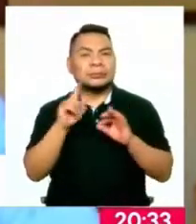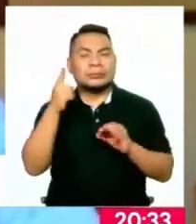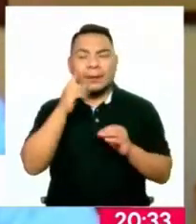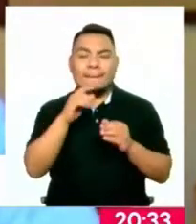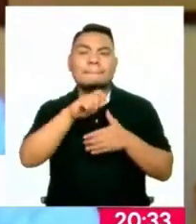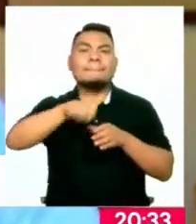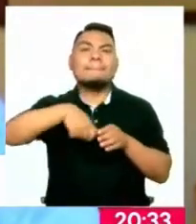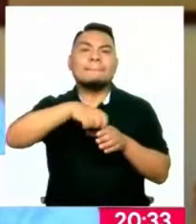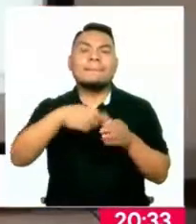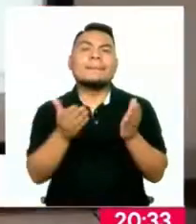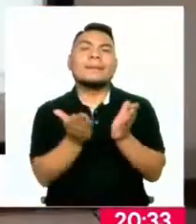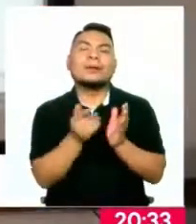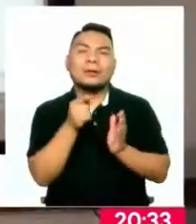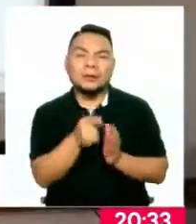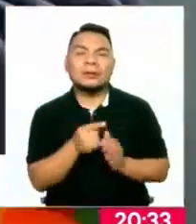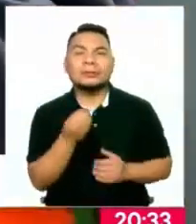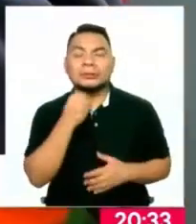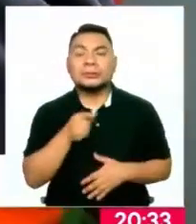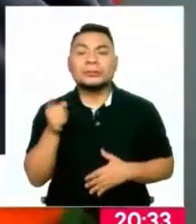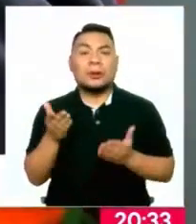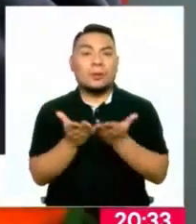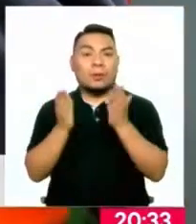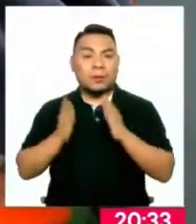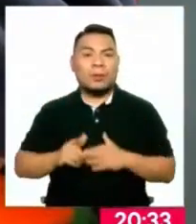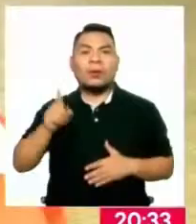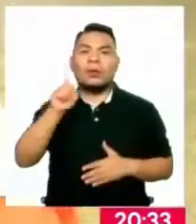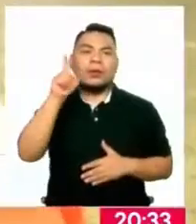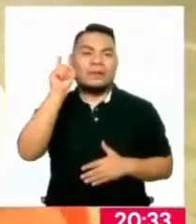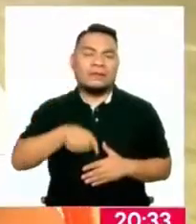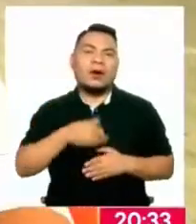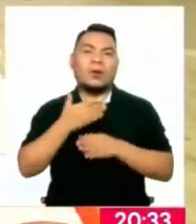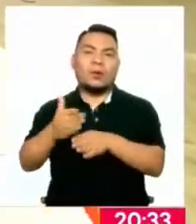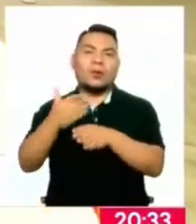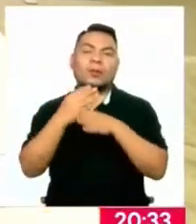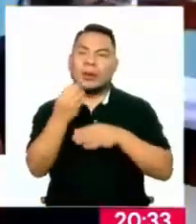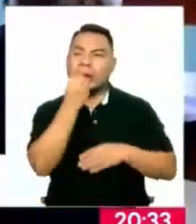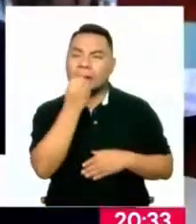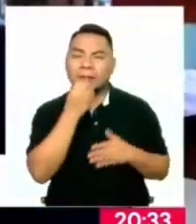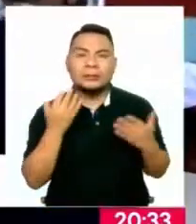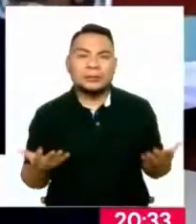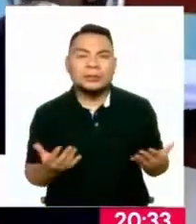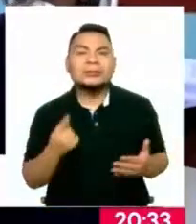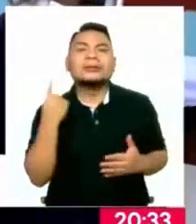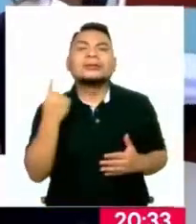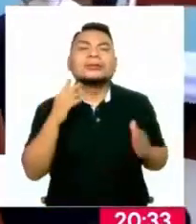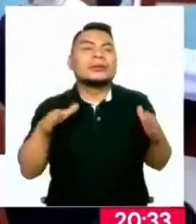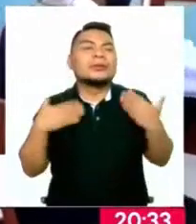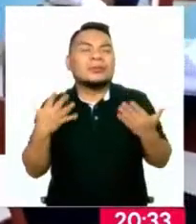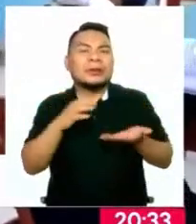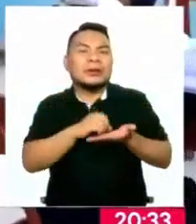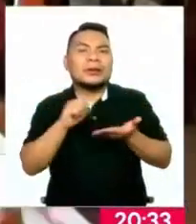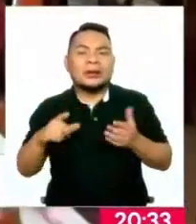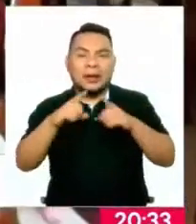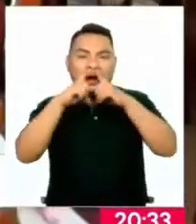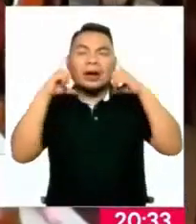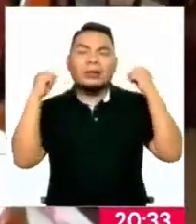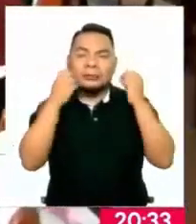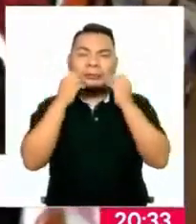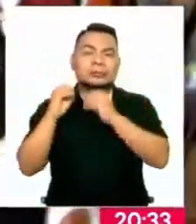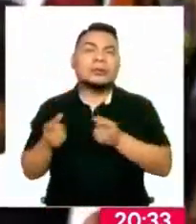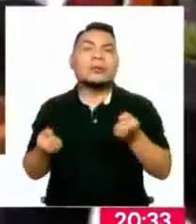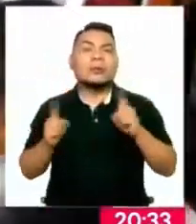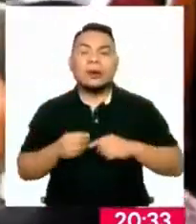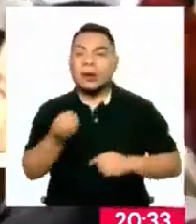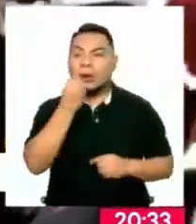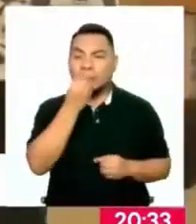en el hogar y se consumen. Los alumnos no deberán compartir alimentos ni utensilios y solo podrán retirarse la mascarilla cuando